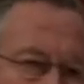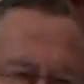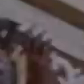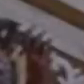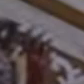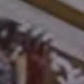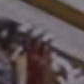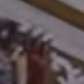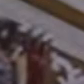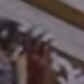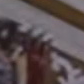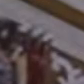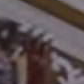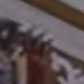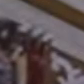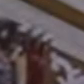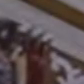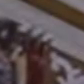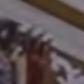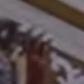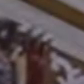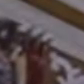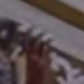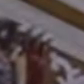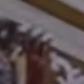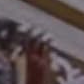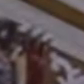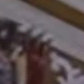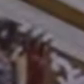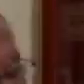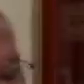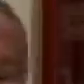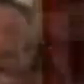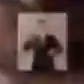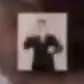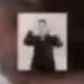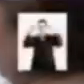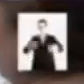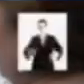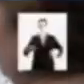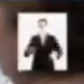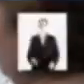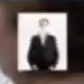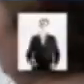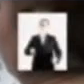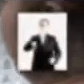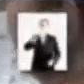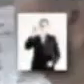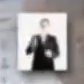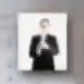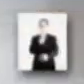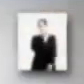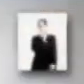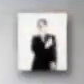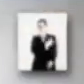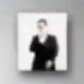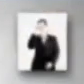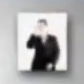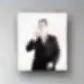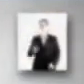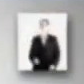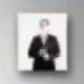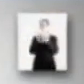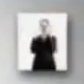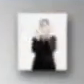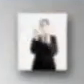con el proceso y no voto y punto, ¿no? En la medida en que en nuestro país el voto es obligatorio, se trata